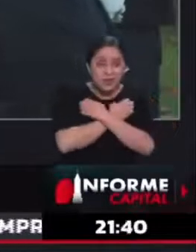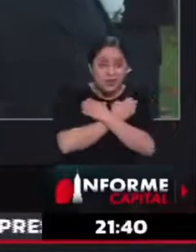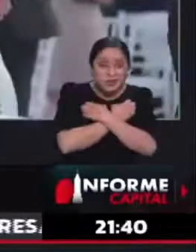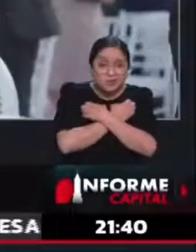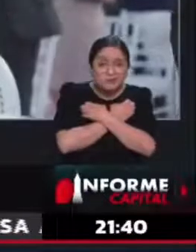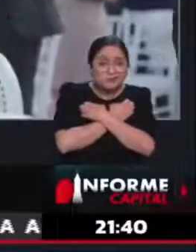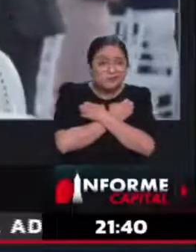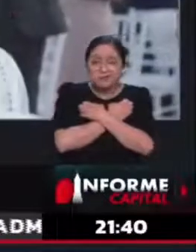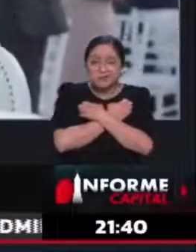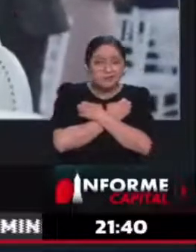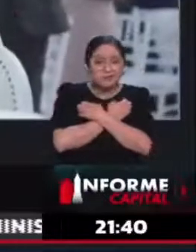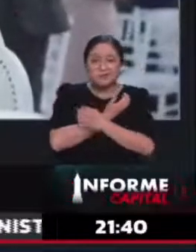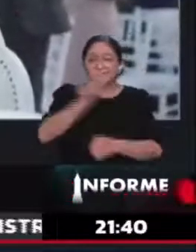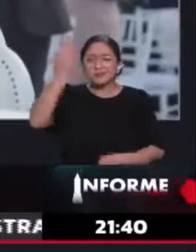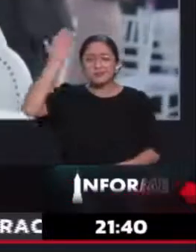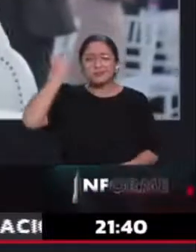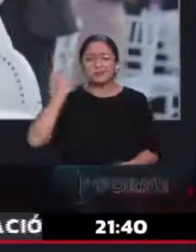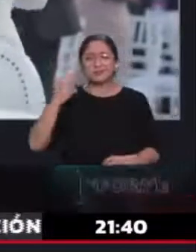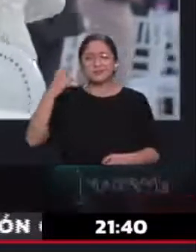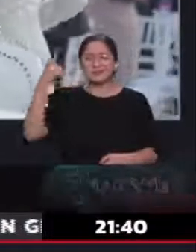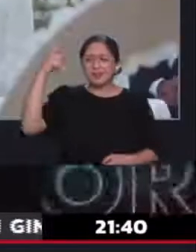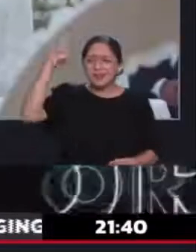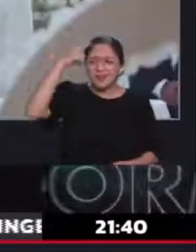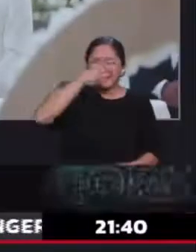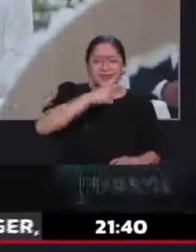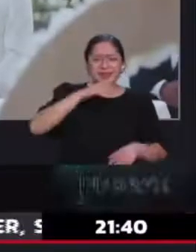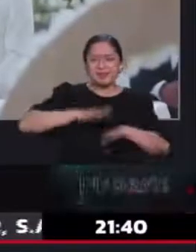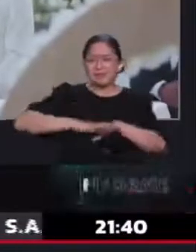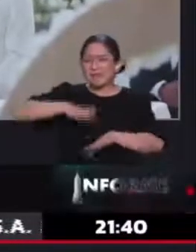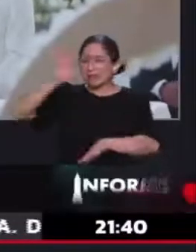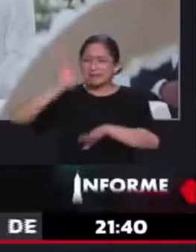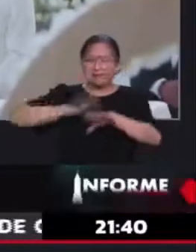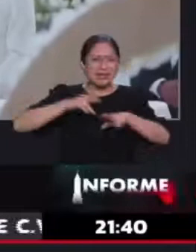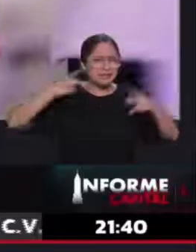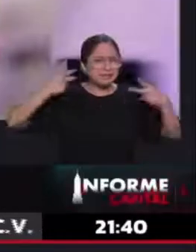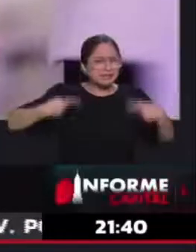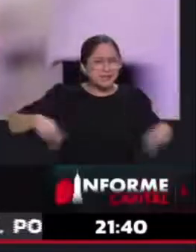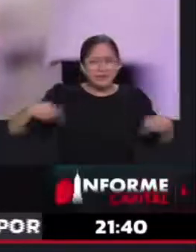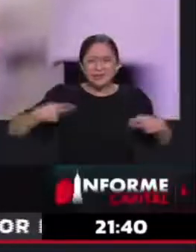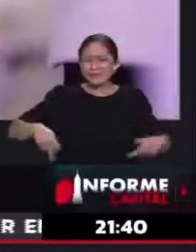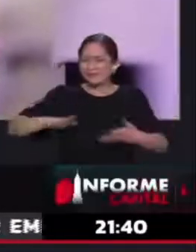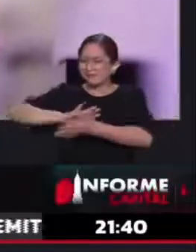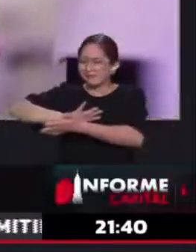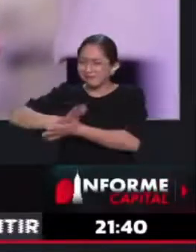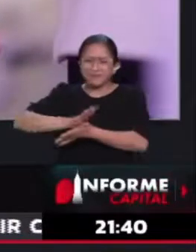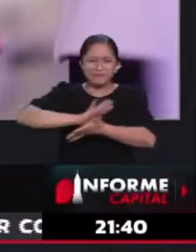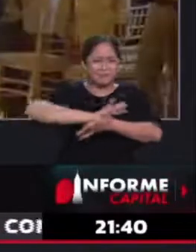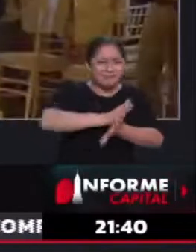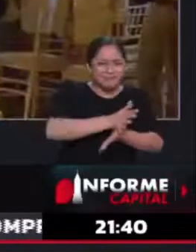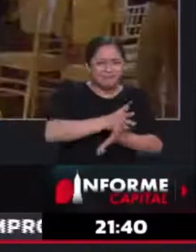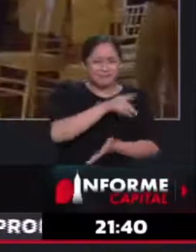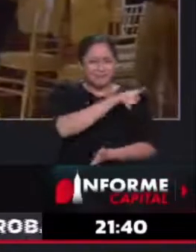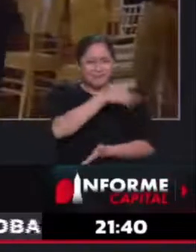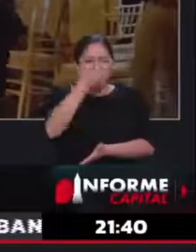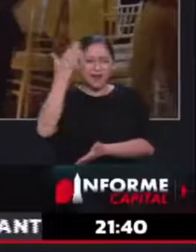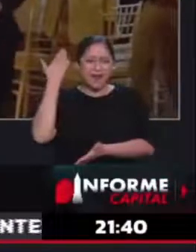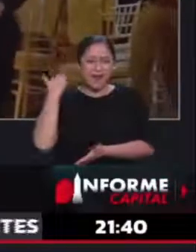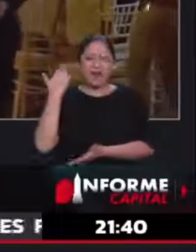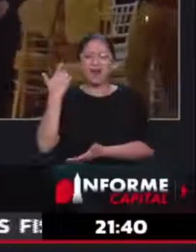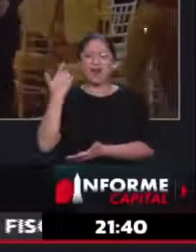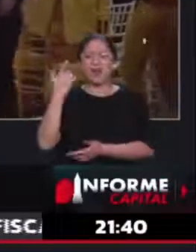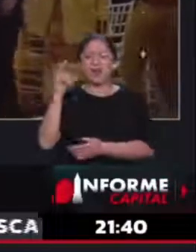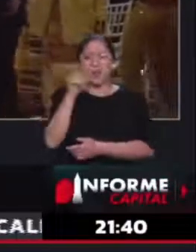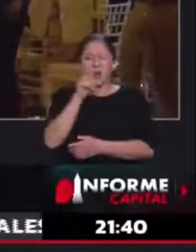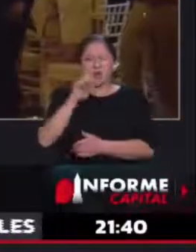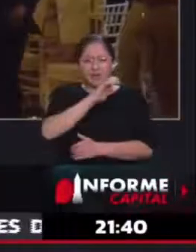en donde se desarrollaban altos índices de discriminación homofóbica en estudiantes a finales de primaria, pero